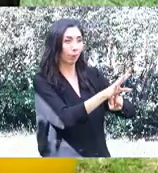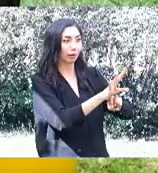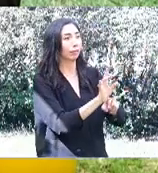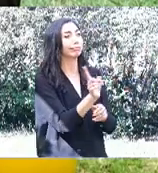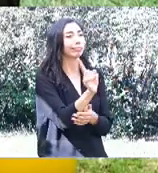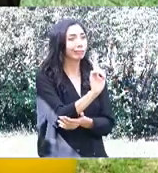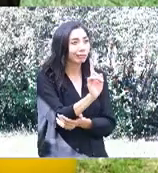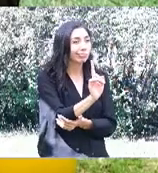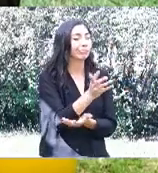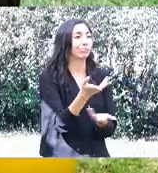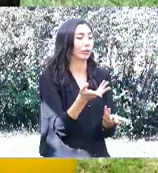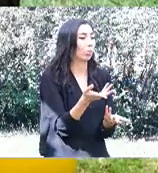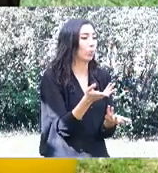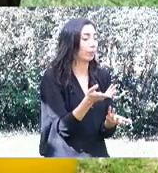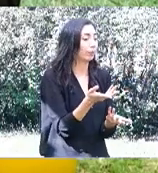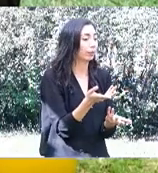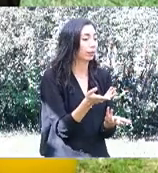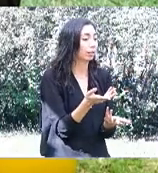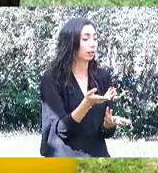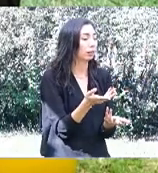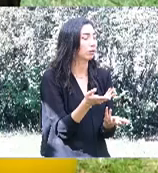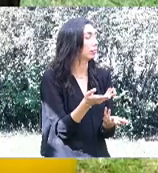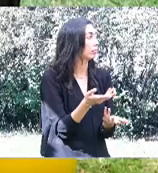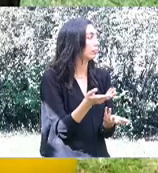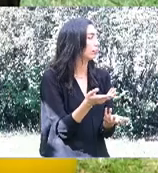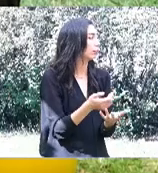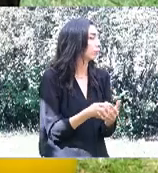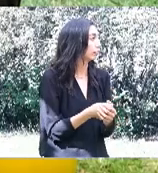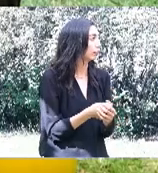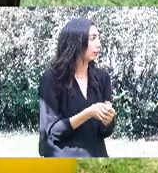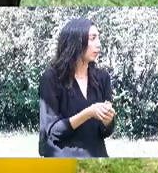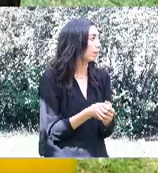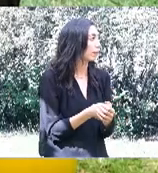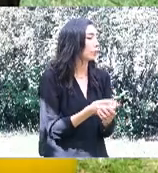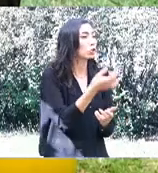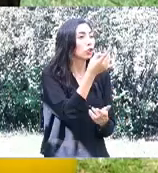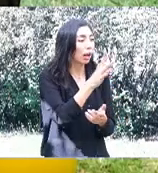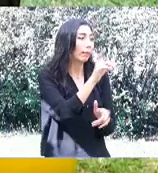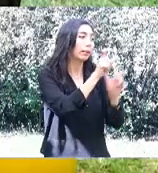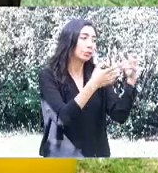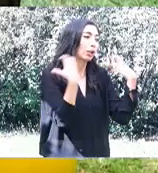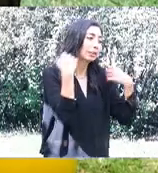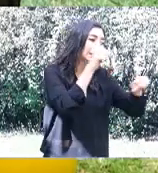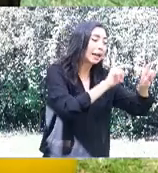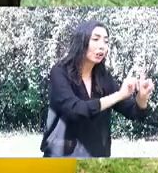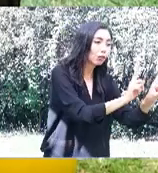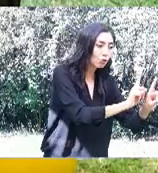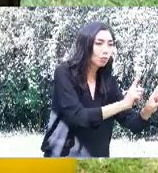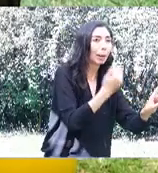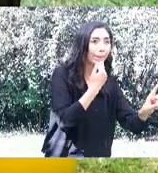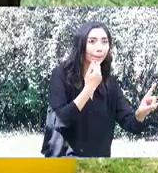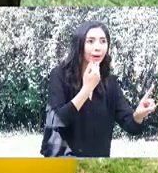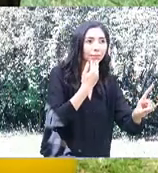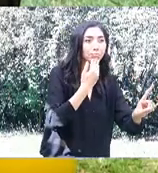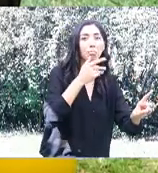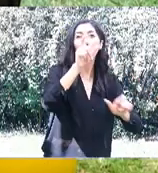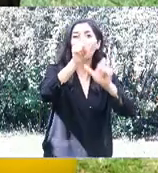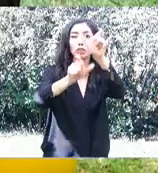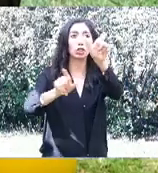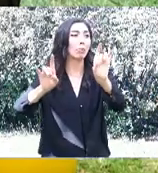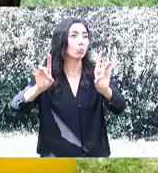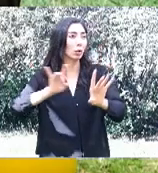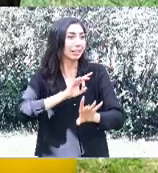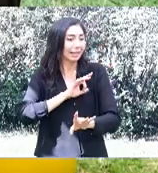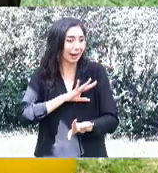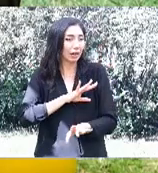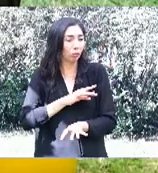ya sea la ciencia la ciencia en sí o eh Desde esa ciencia al hacia fuera eh Ya es parte del patrimonio nacional y de